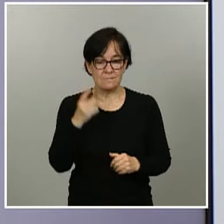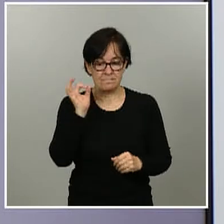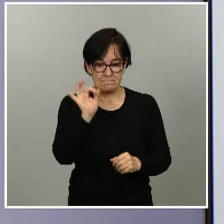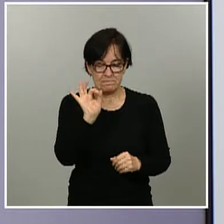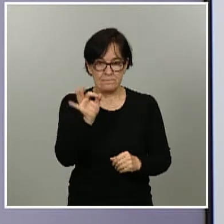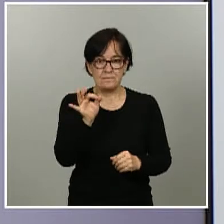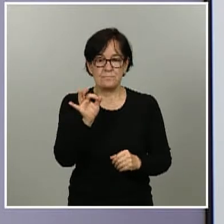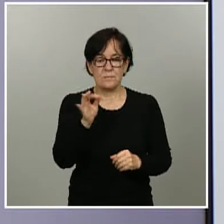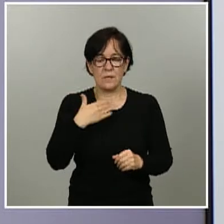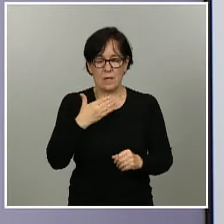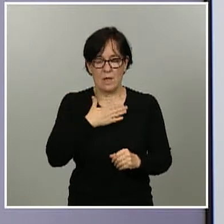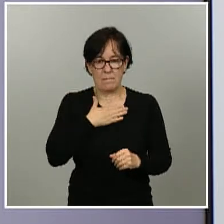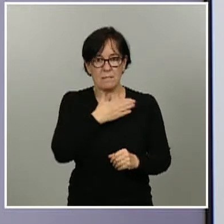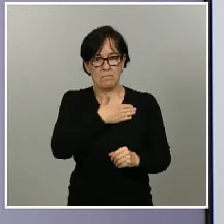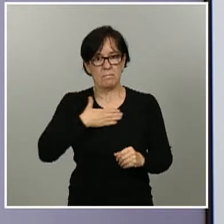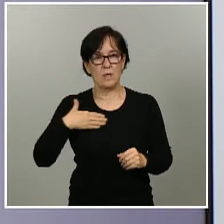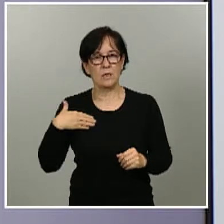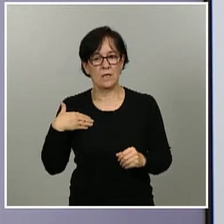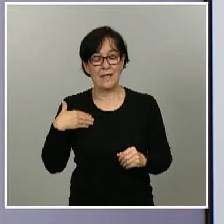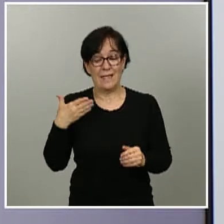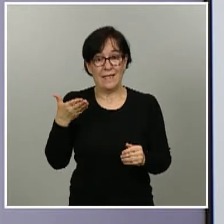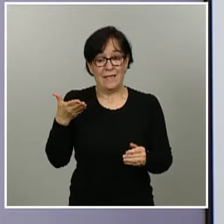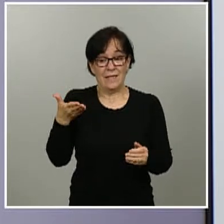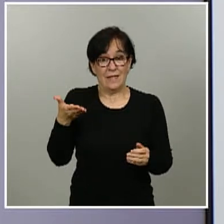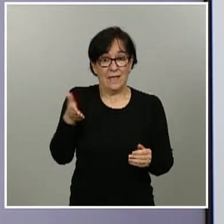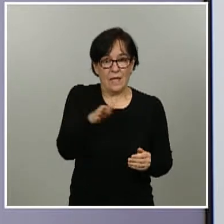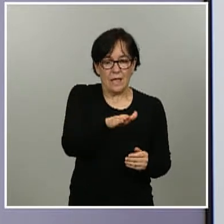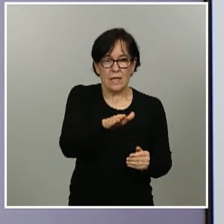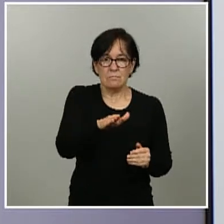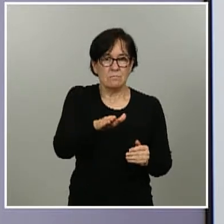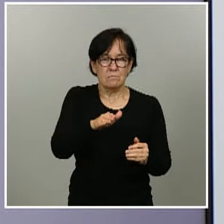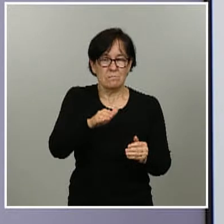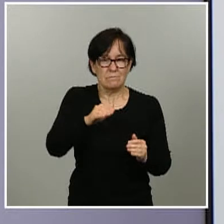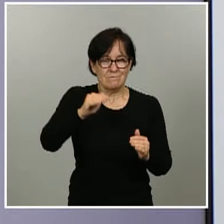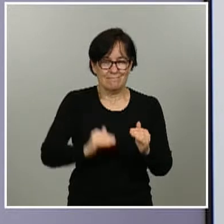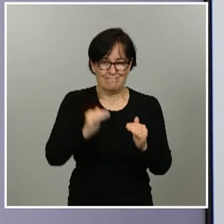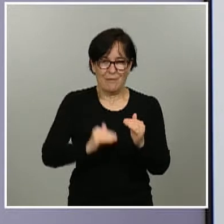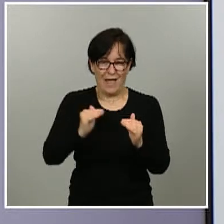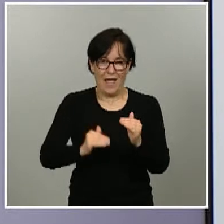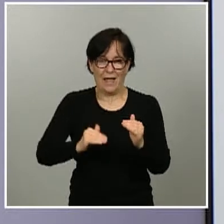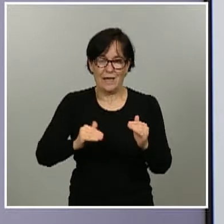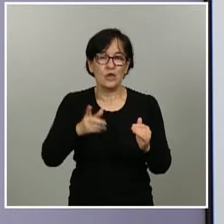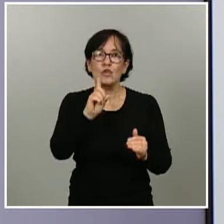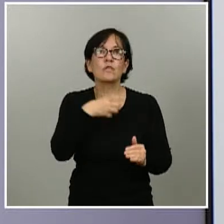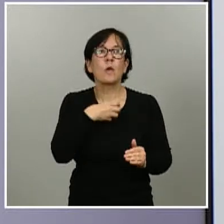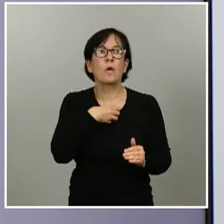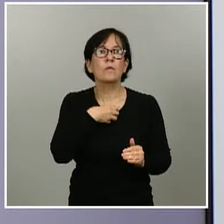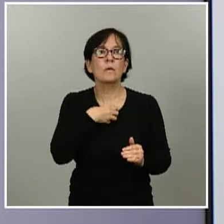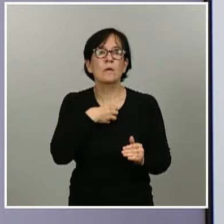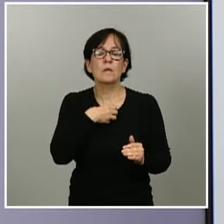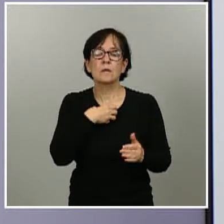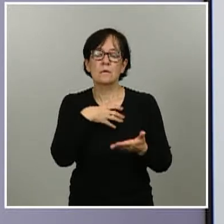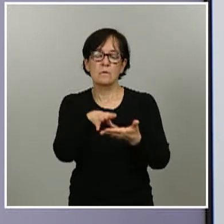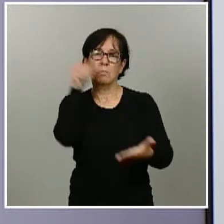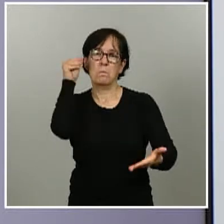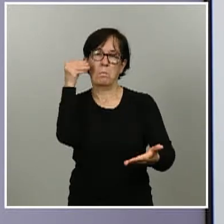me gustaría que las letalidades fueran bajas, pero lo que no podemos es malinterpretar estos